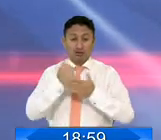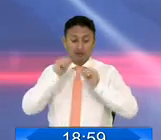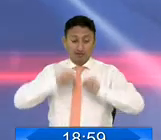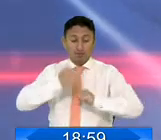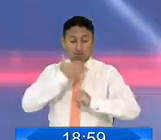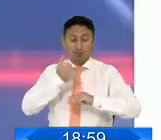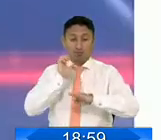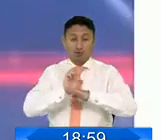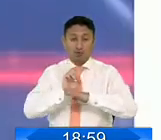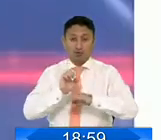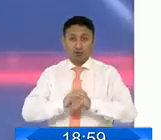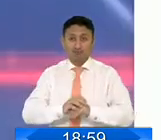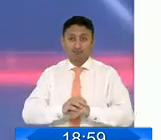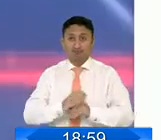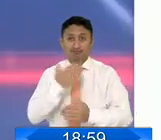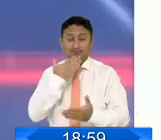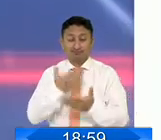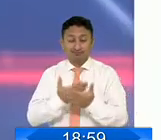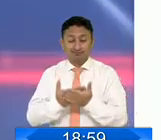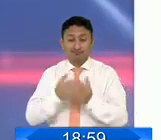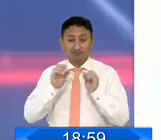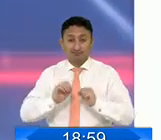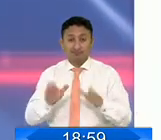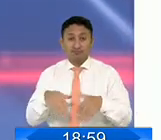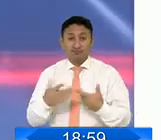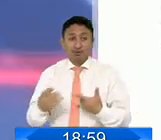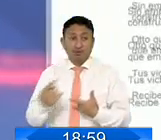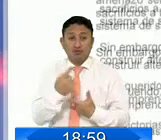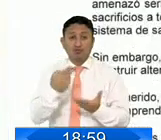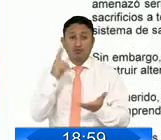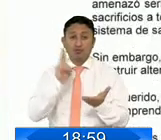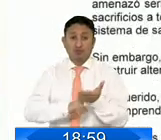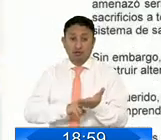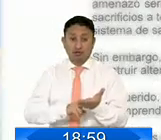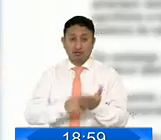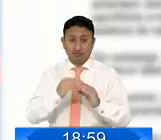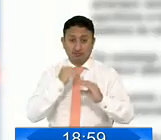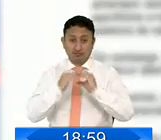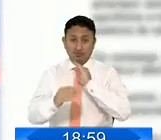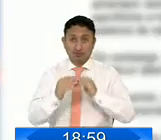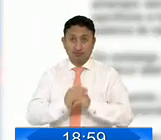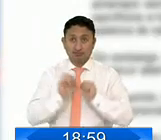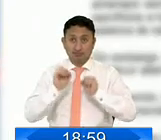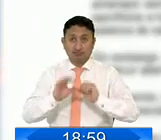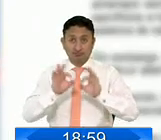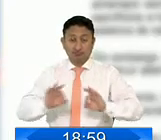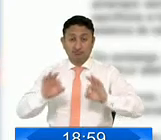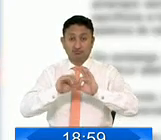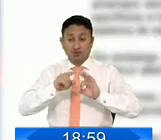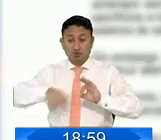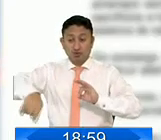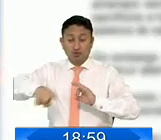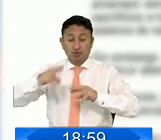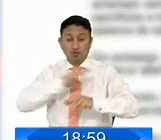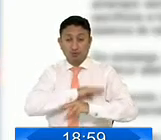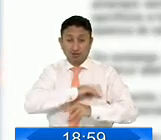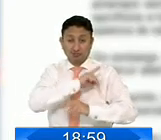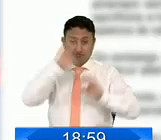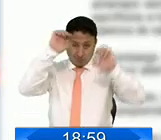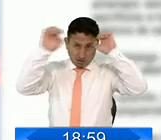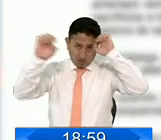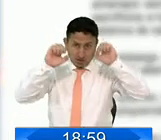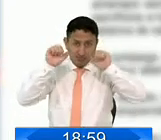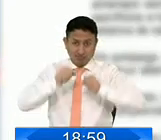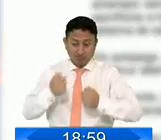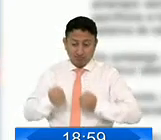agradecimiento que también se reflejó en una carta del jefe de estado donde resaltó el cumplimiento a la misión y estrategia que se le entregaron